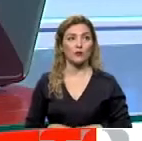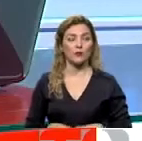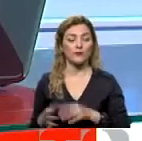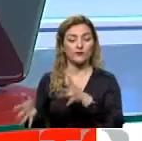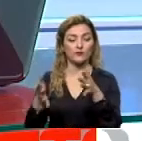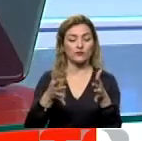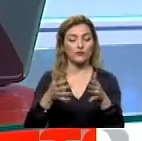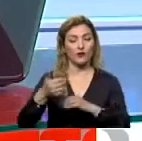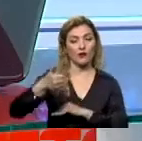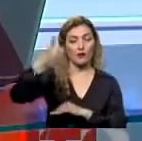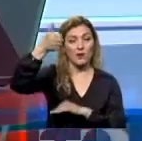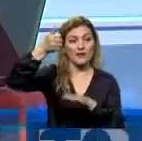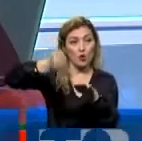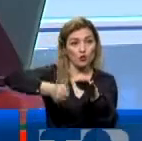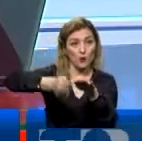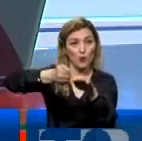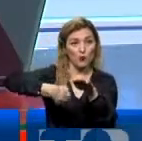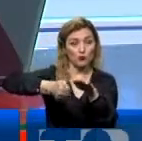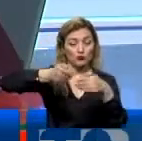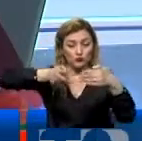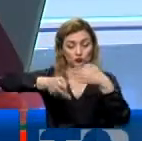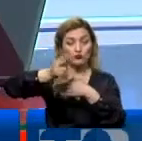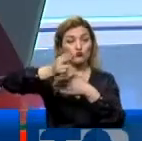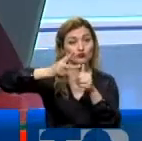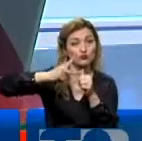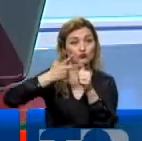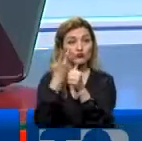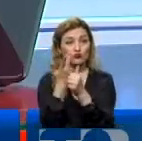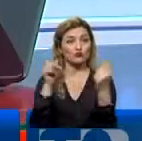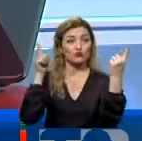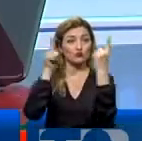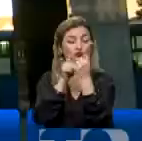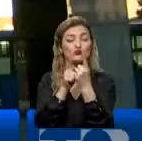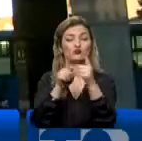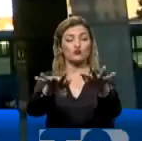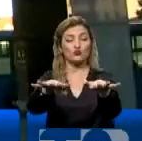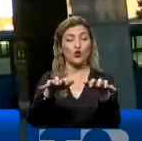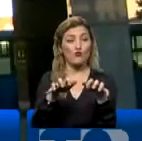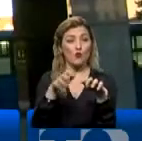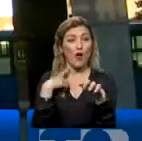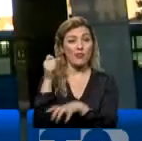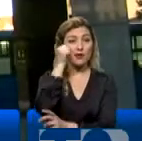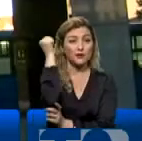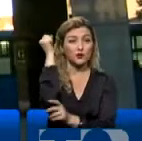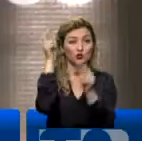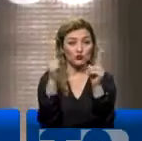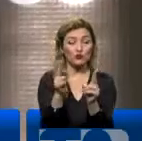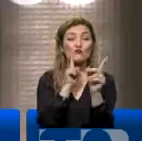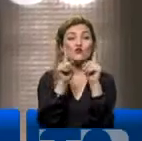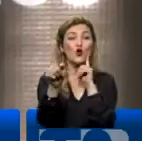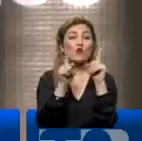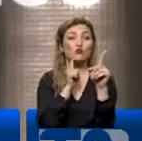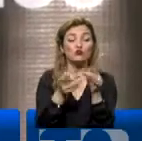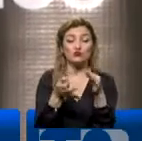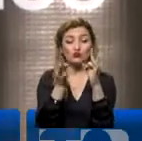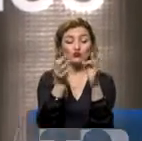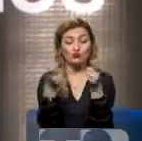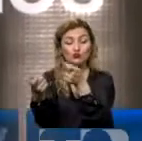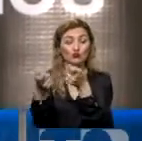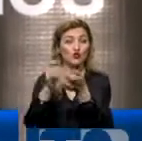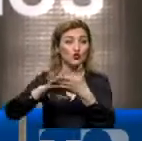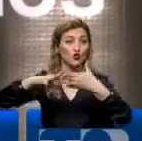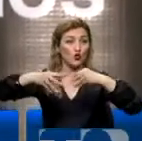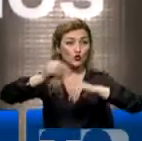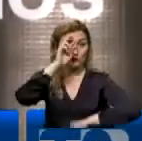La Procuraduría General del Estado inauguró la tercera edición del Foro del Sistema Interamericano de Derechos Humanos con el diálogo como mecanismo de manejo,